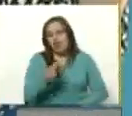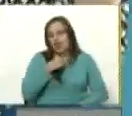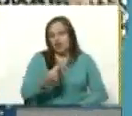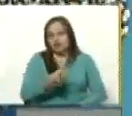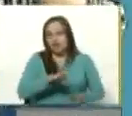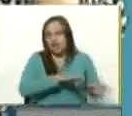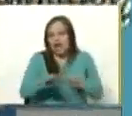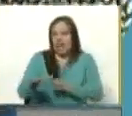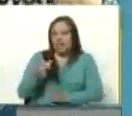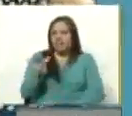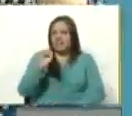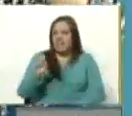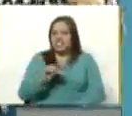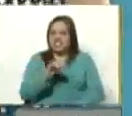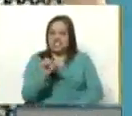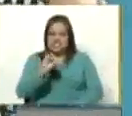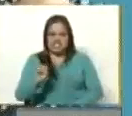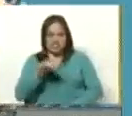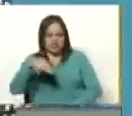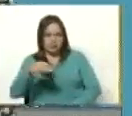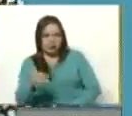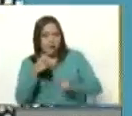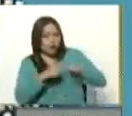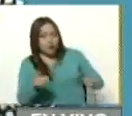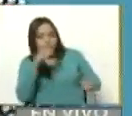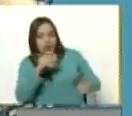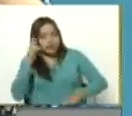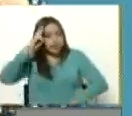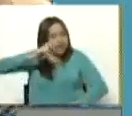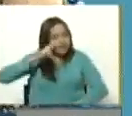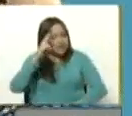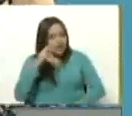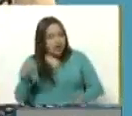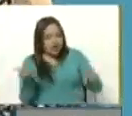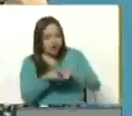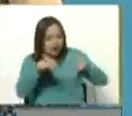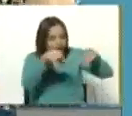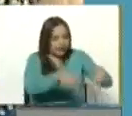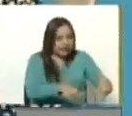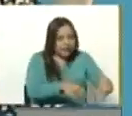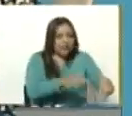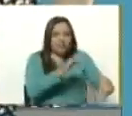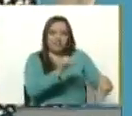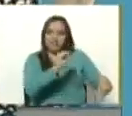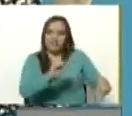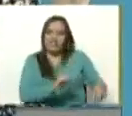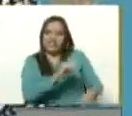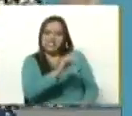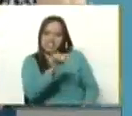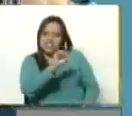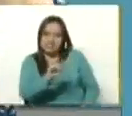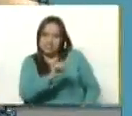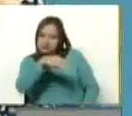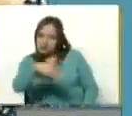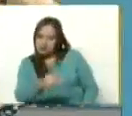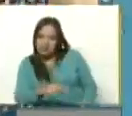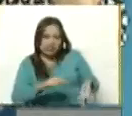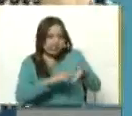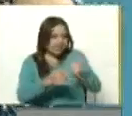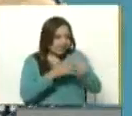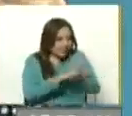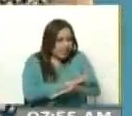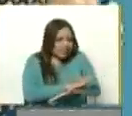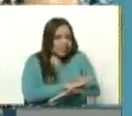llaman fascismo, pero no tienen un análisis como lo tienen aquí, que realmente el fascismo se trata del